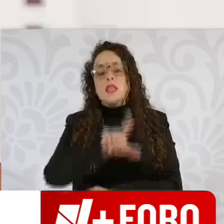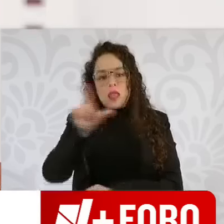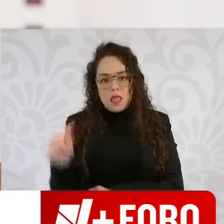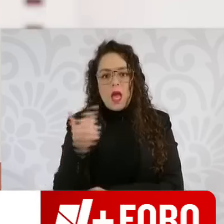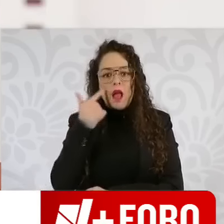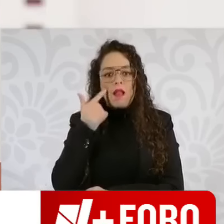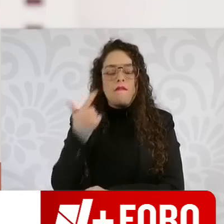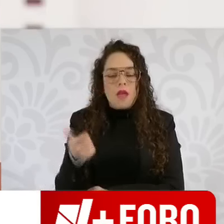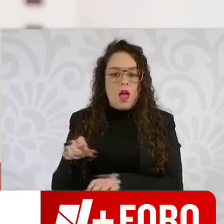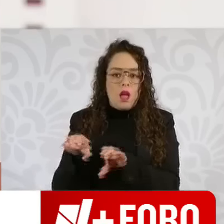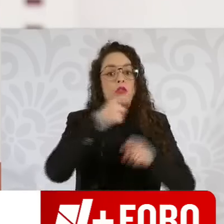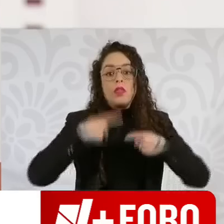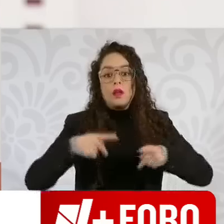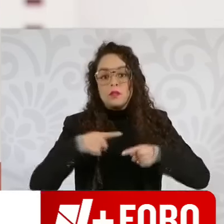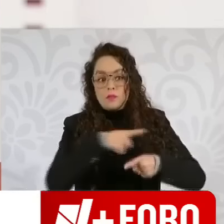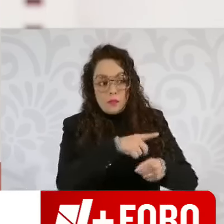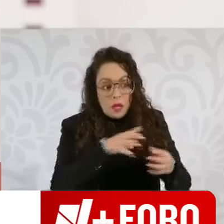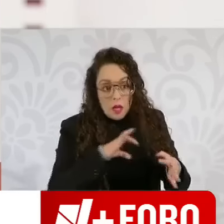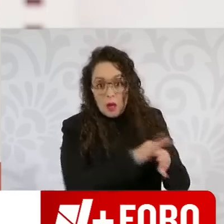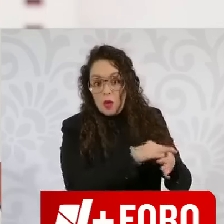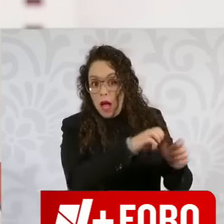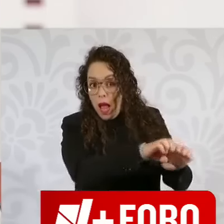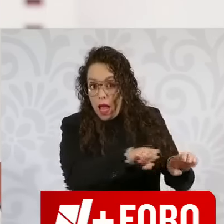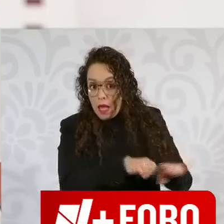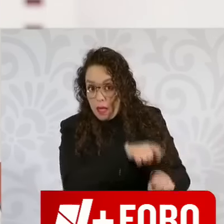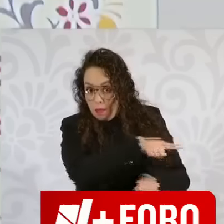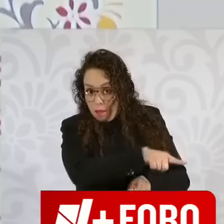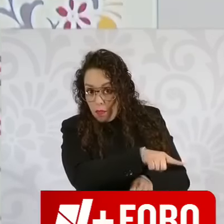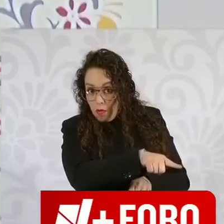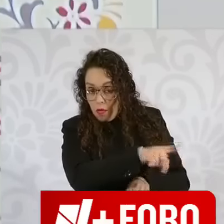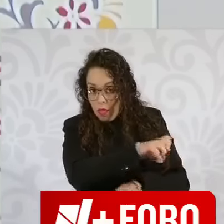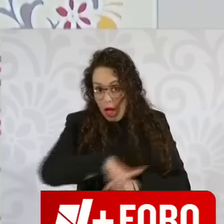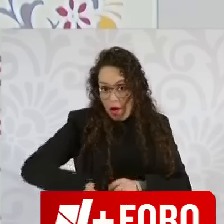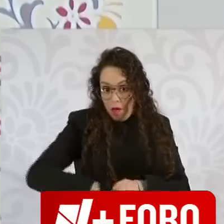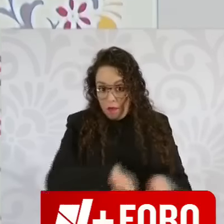no vamos a entrar en eso. Lo que debería es pedir perdón al menos.